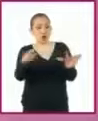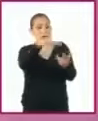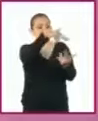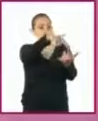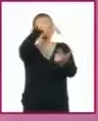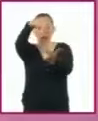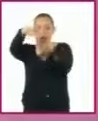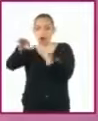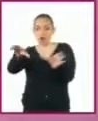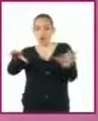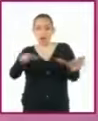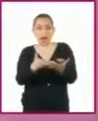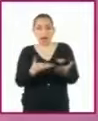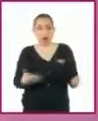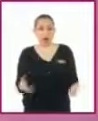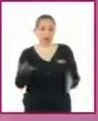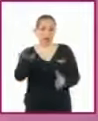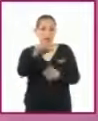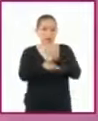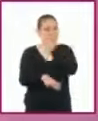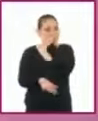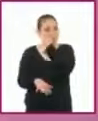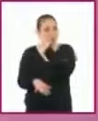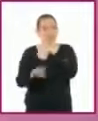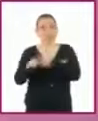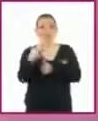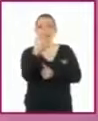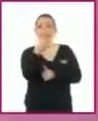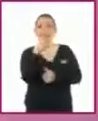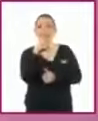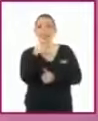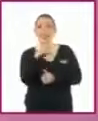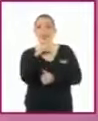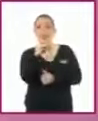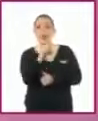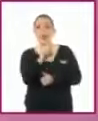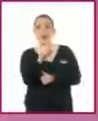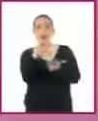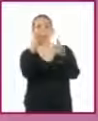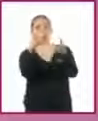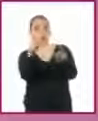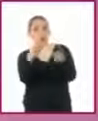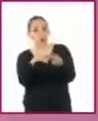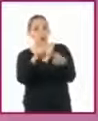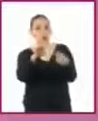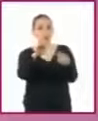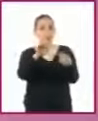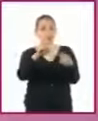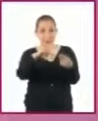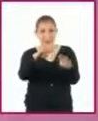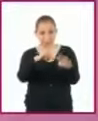regionalmente. Es básicamente un género de música,